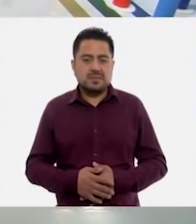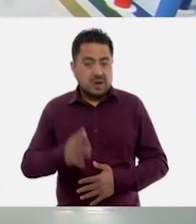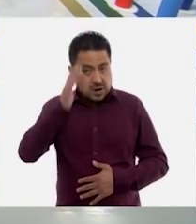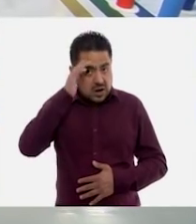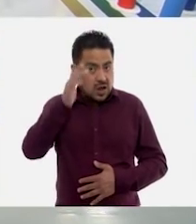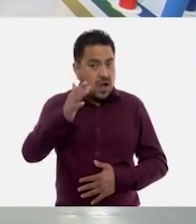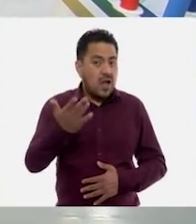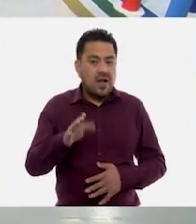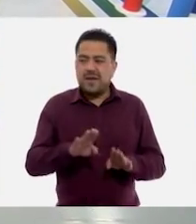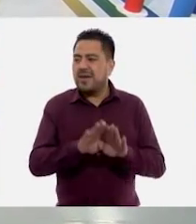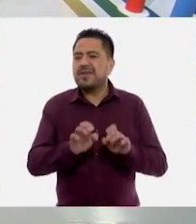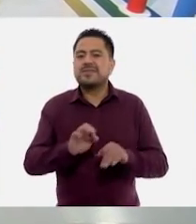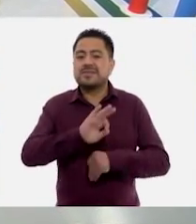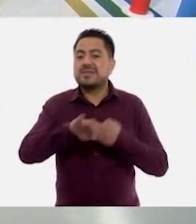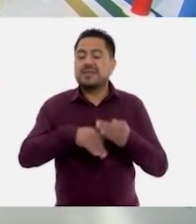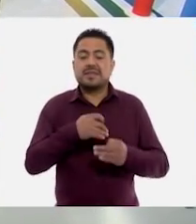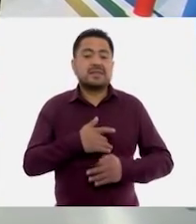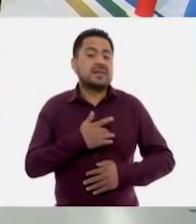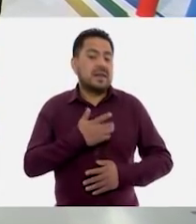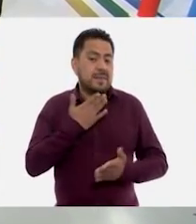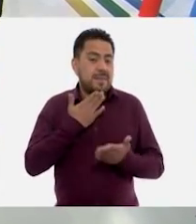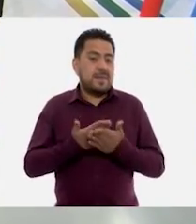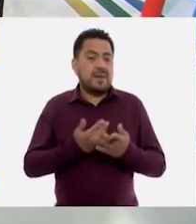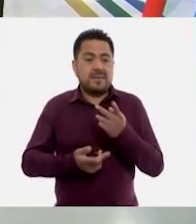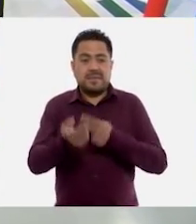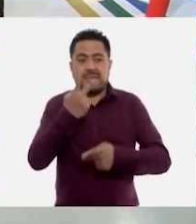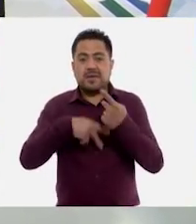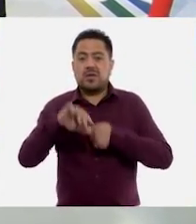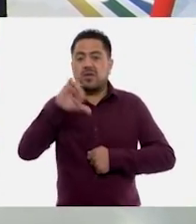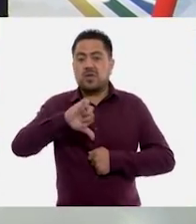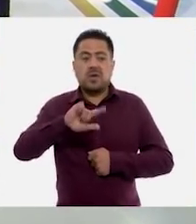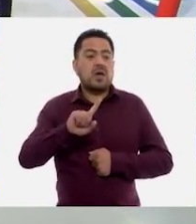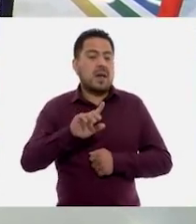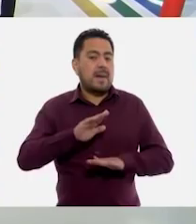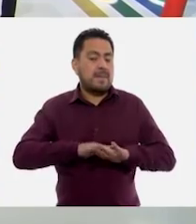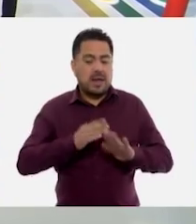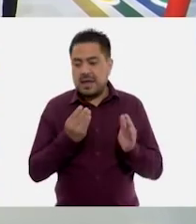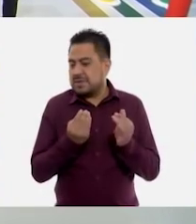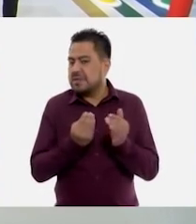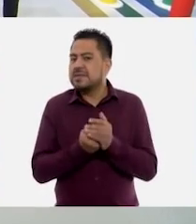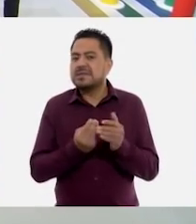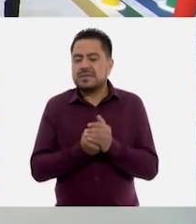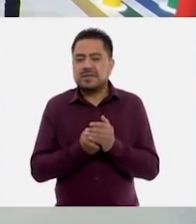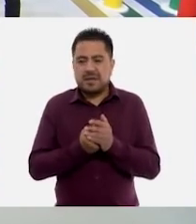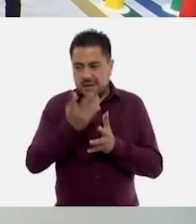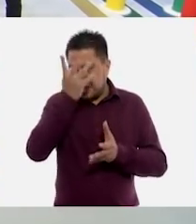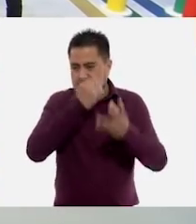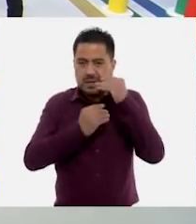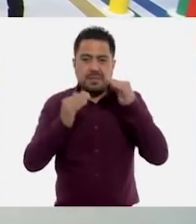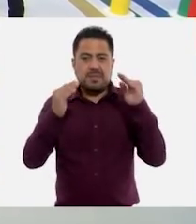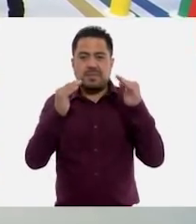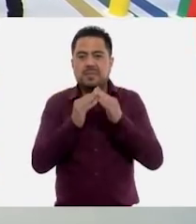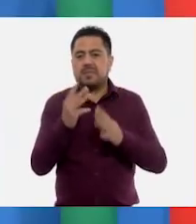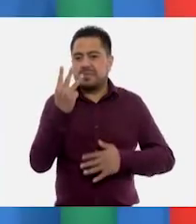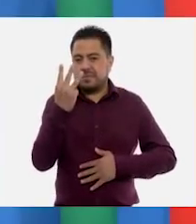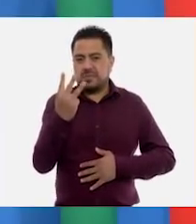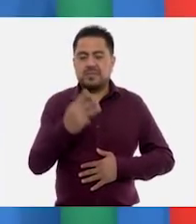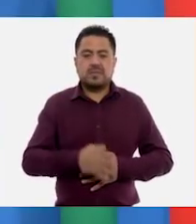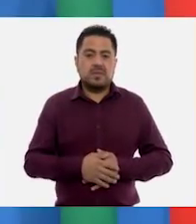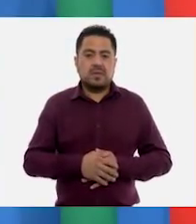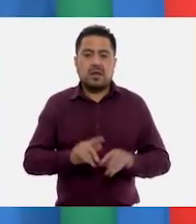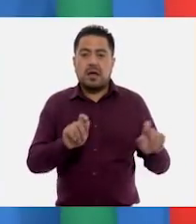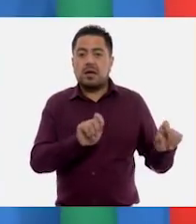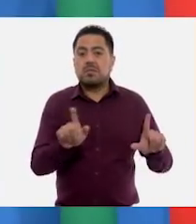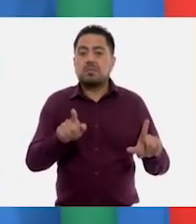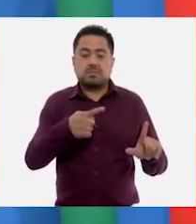Hola, hola, ¿cómo están todos allá? Bienvenidas y bienvenidos a una clase más de Aprende en Casa 3. Un